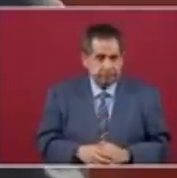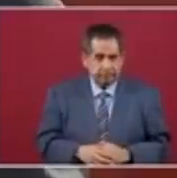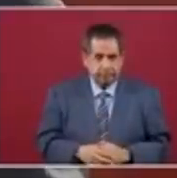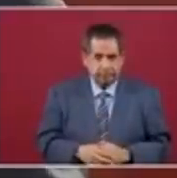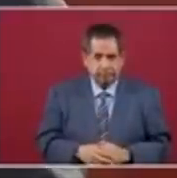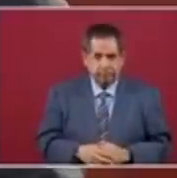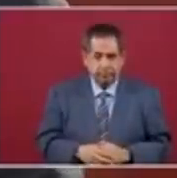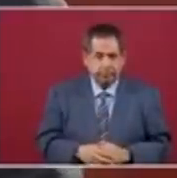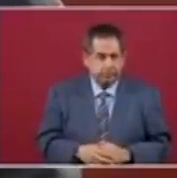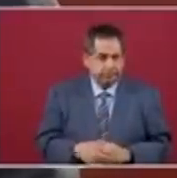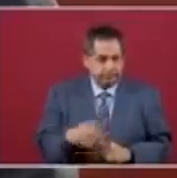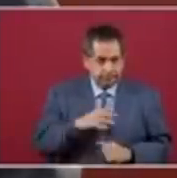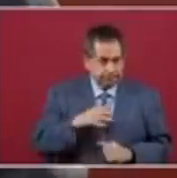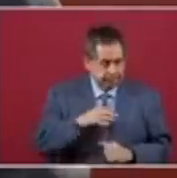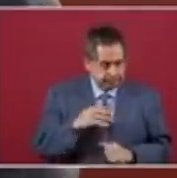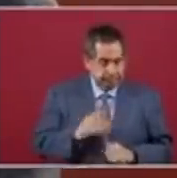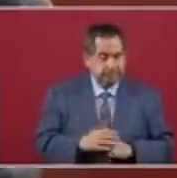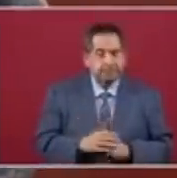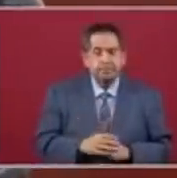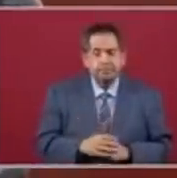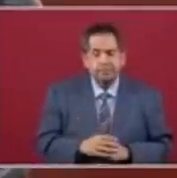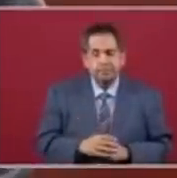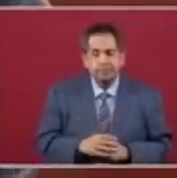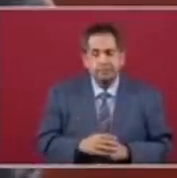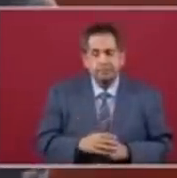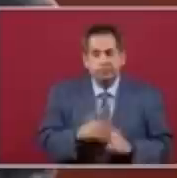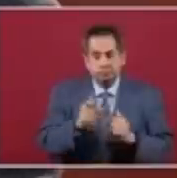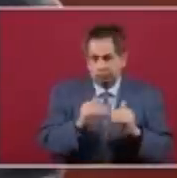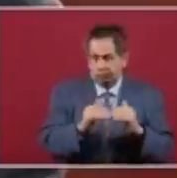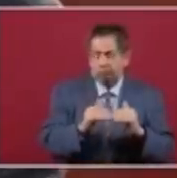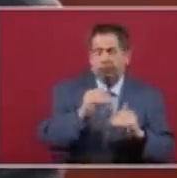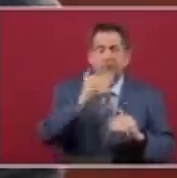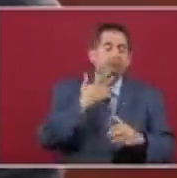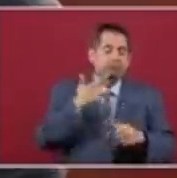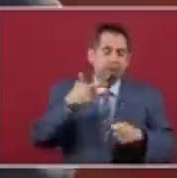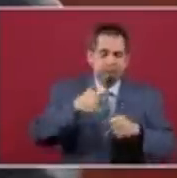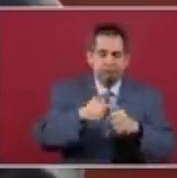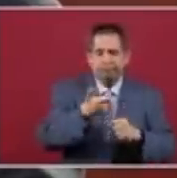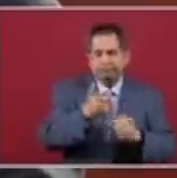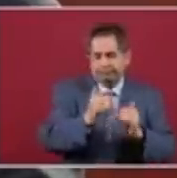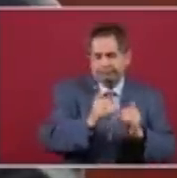Ha habido un aumento